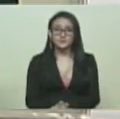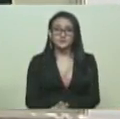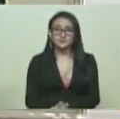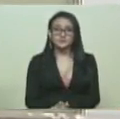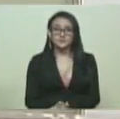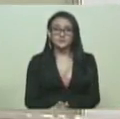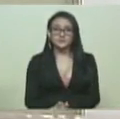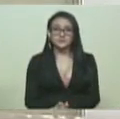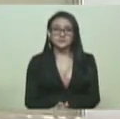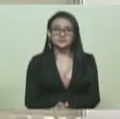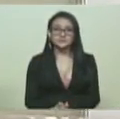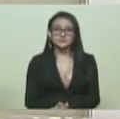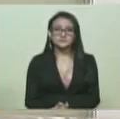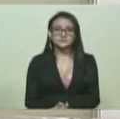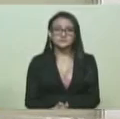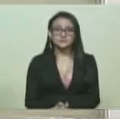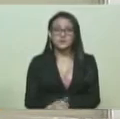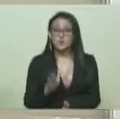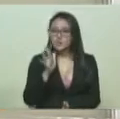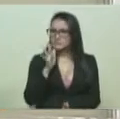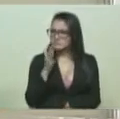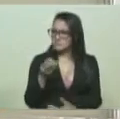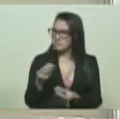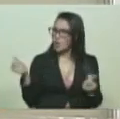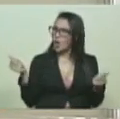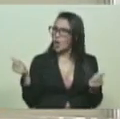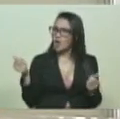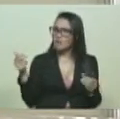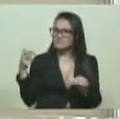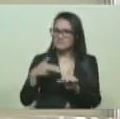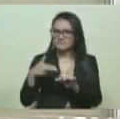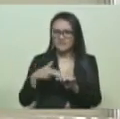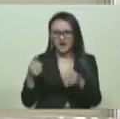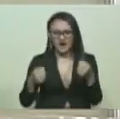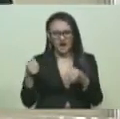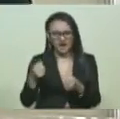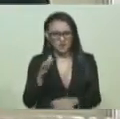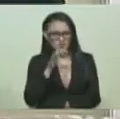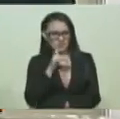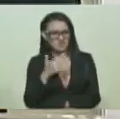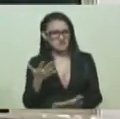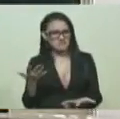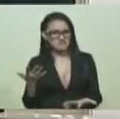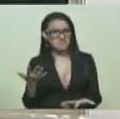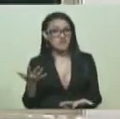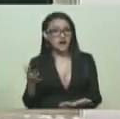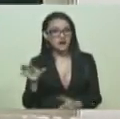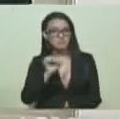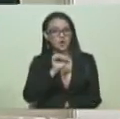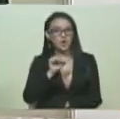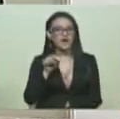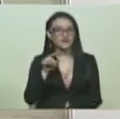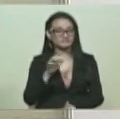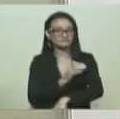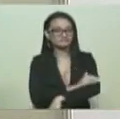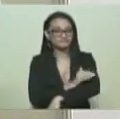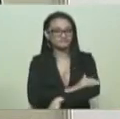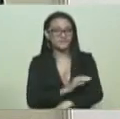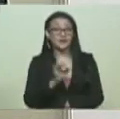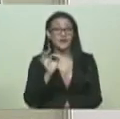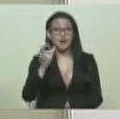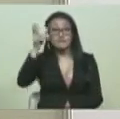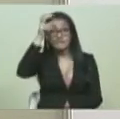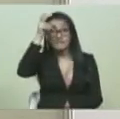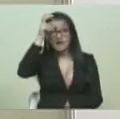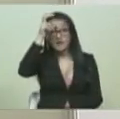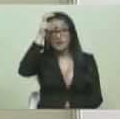el repentino desabastecimiento de combustible y detectamos sabotaje. Empezamos a investigar lo que pasó en Paraguaná estas horas